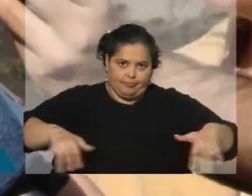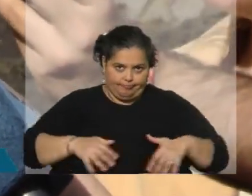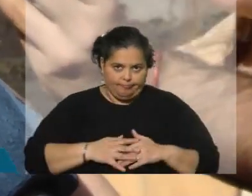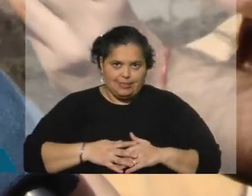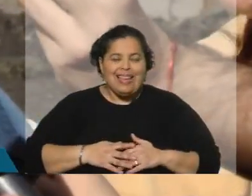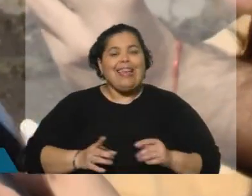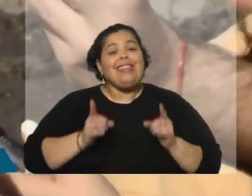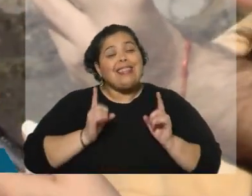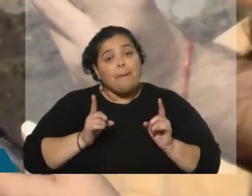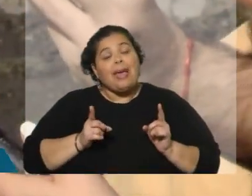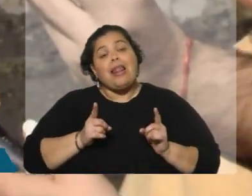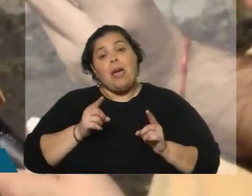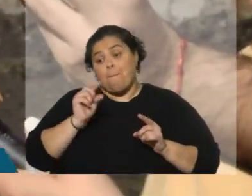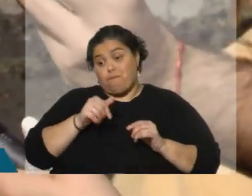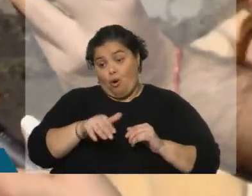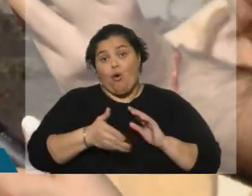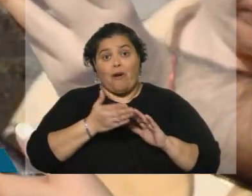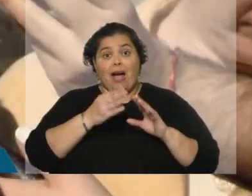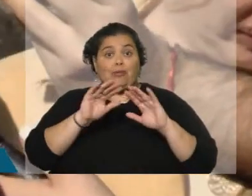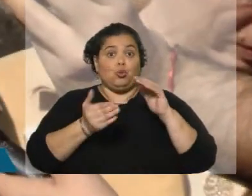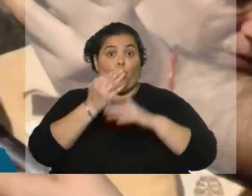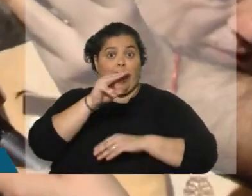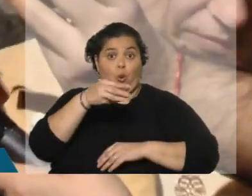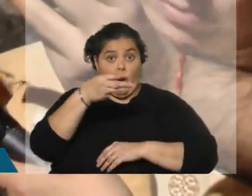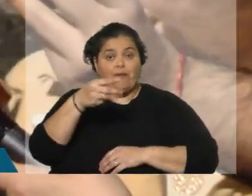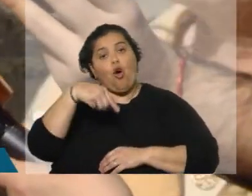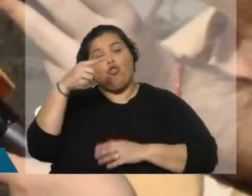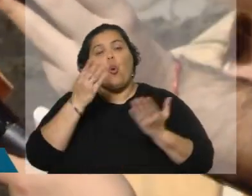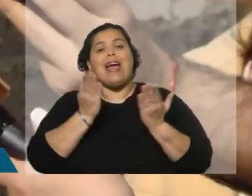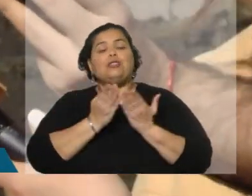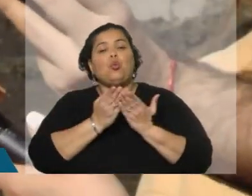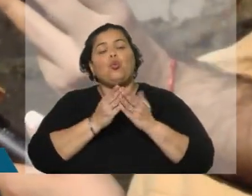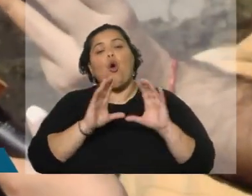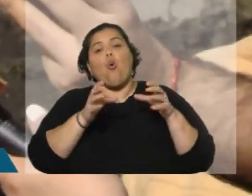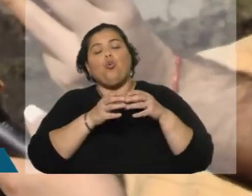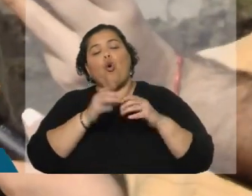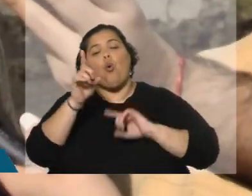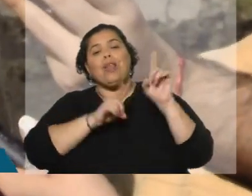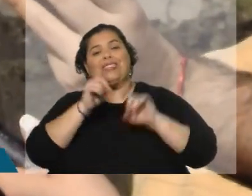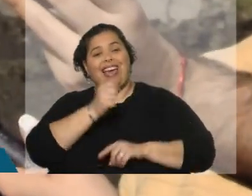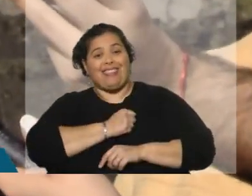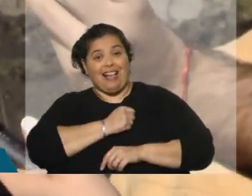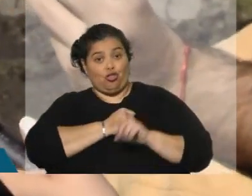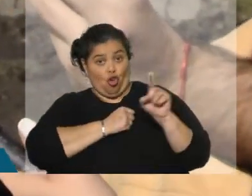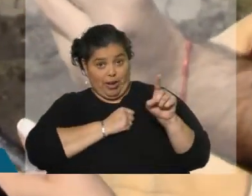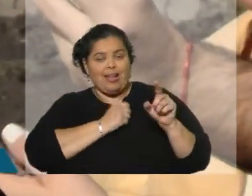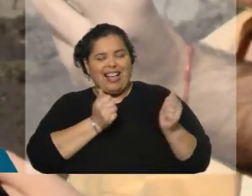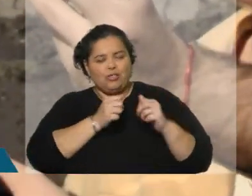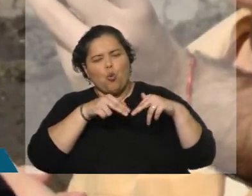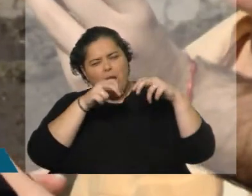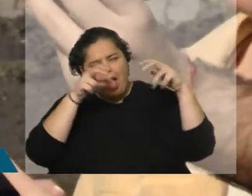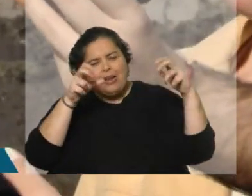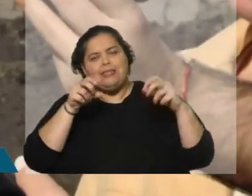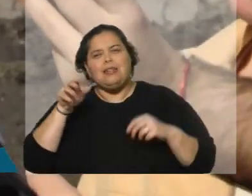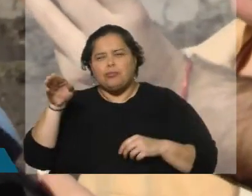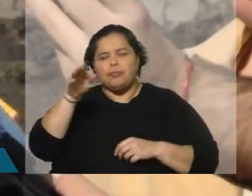tenemos, que lo vamos a publicar en breve, es junto con la Universidad Católica, el equipo de políticas públicas de la Universidad Católica, que hizo un análisis de 30 plazas